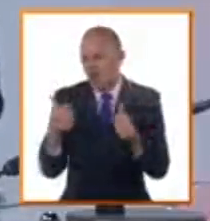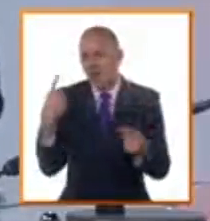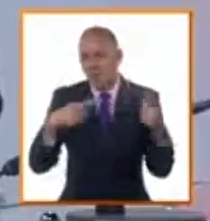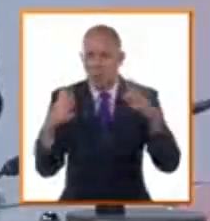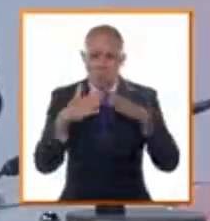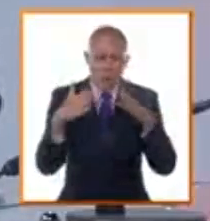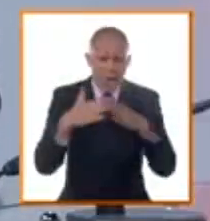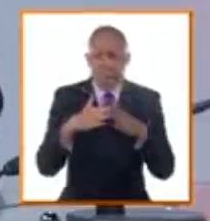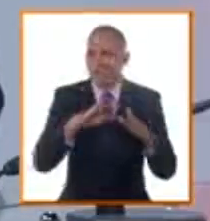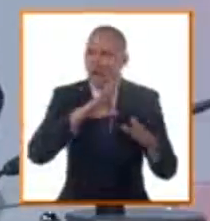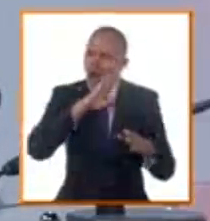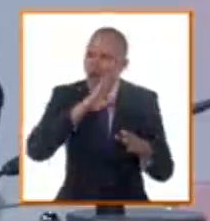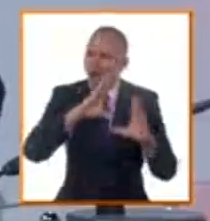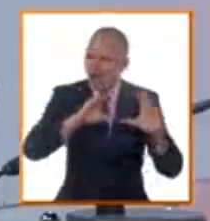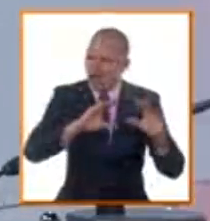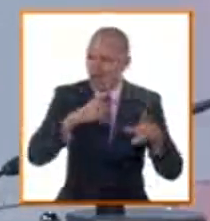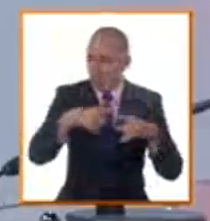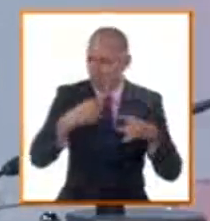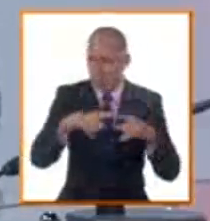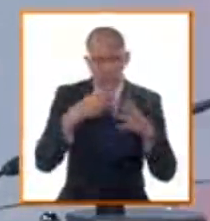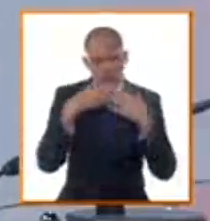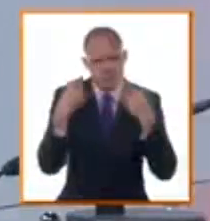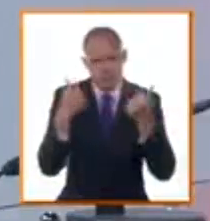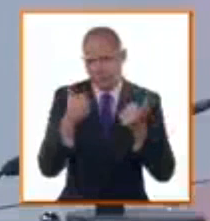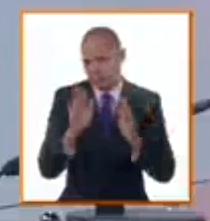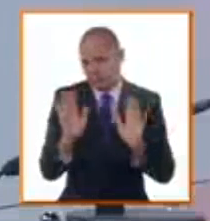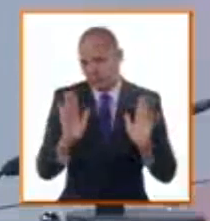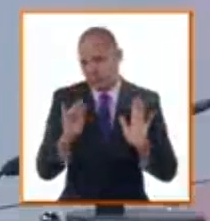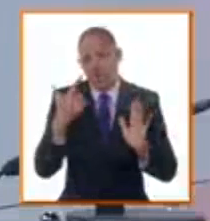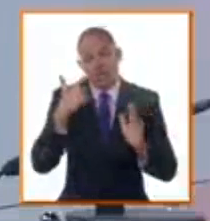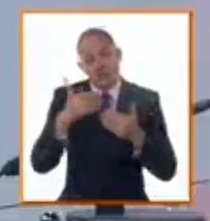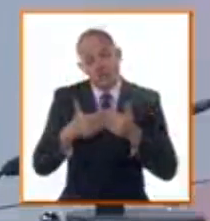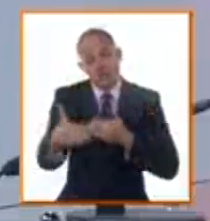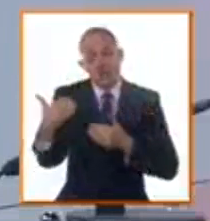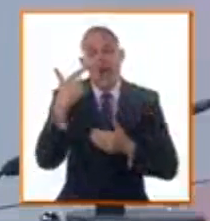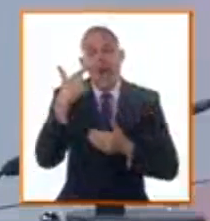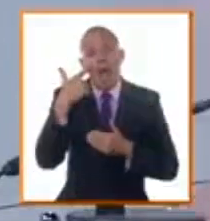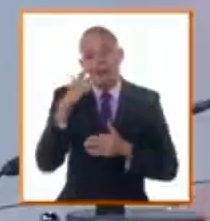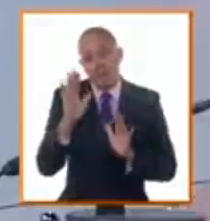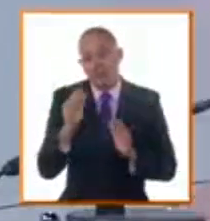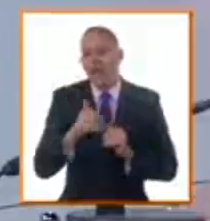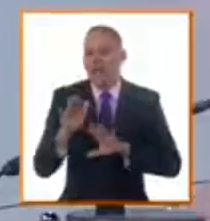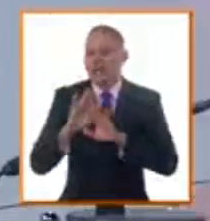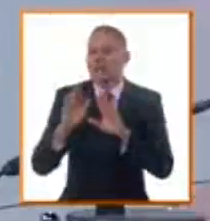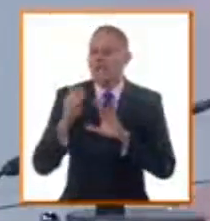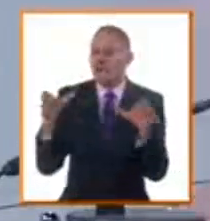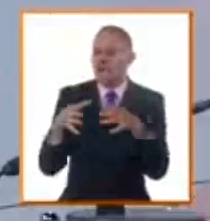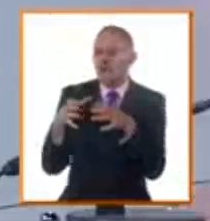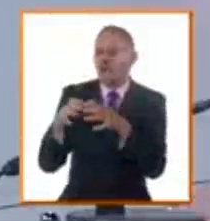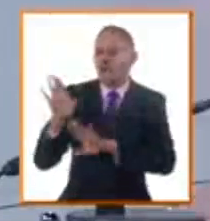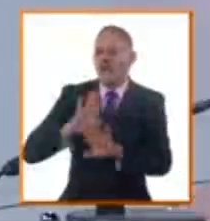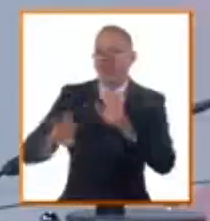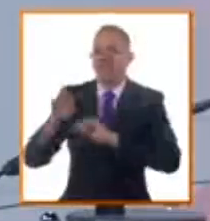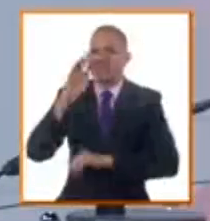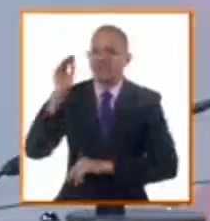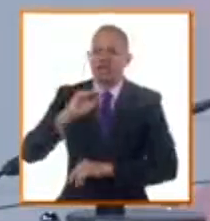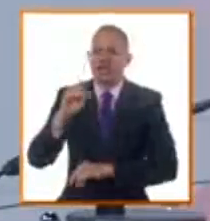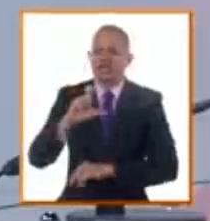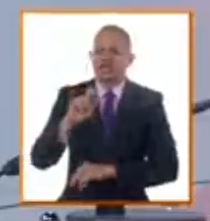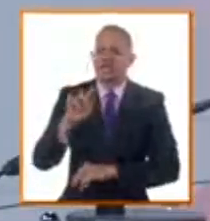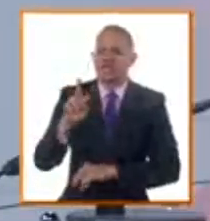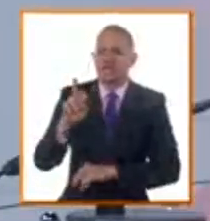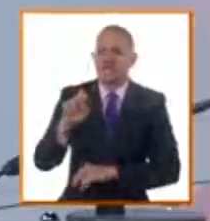por lo menos, no ha habido, ya se sabrá, ya la Defensa Civil informará debidamente